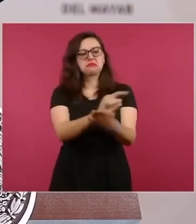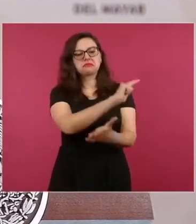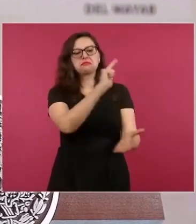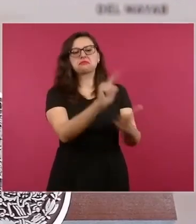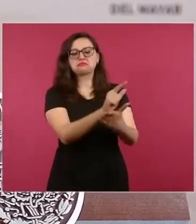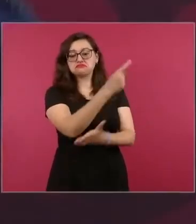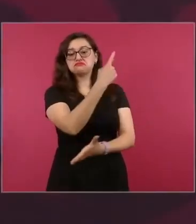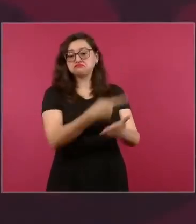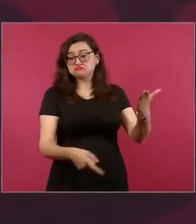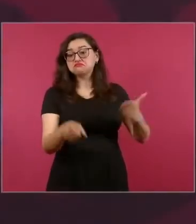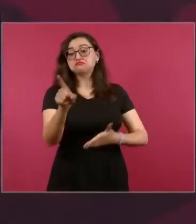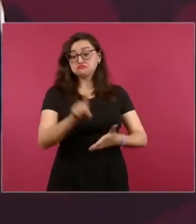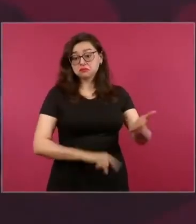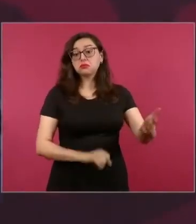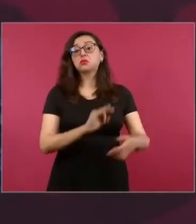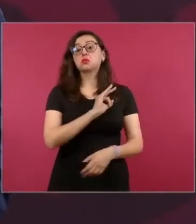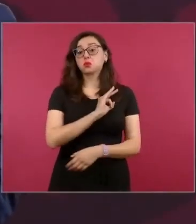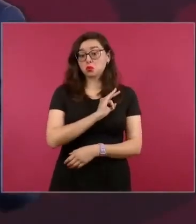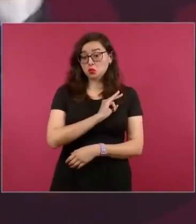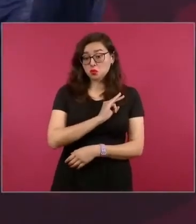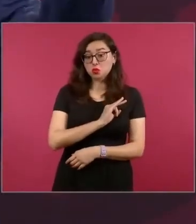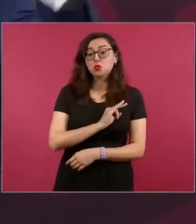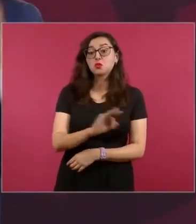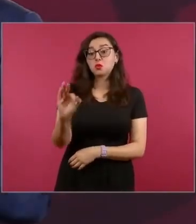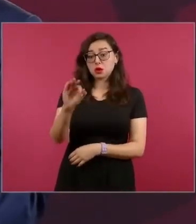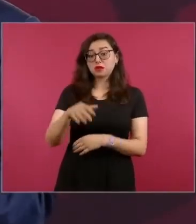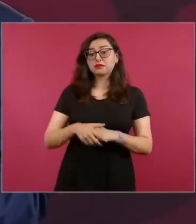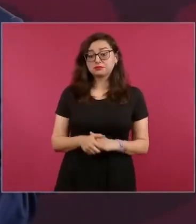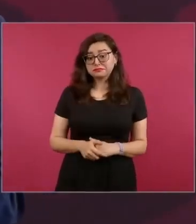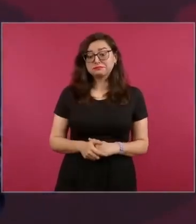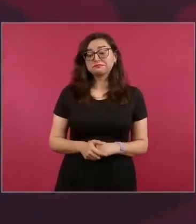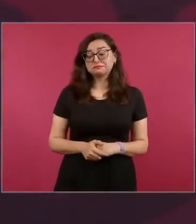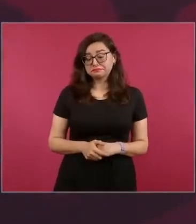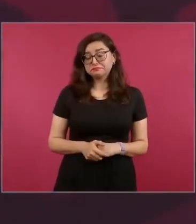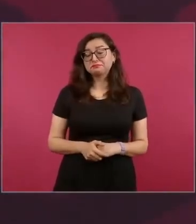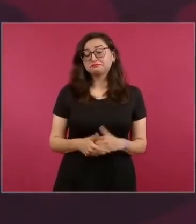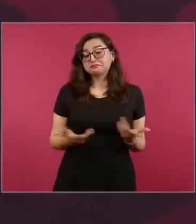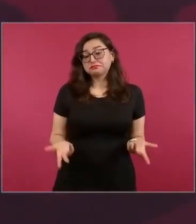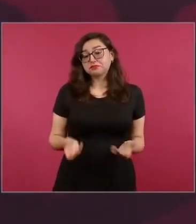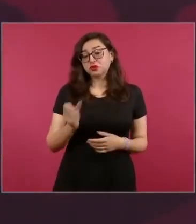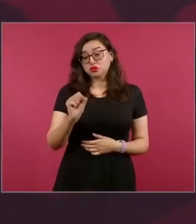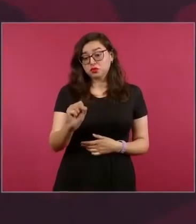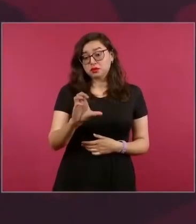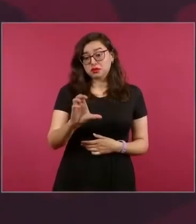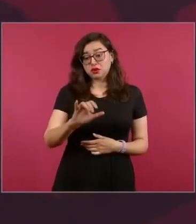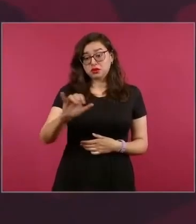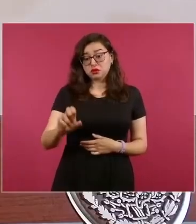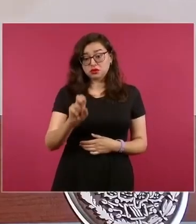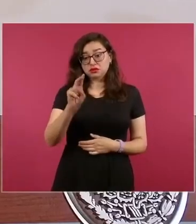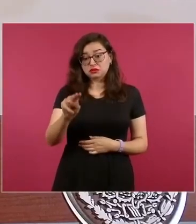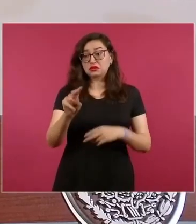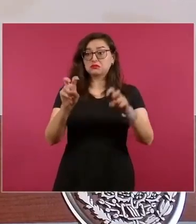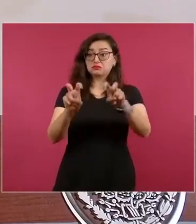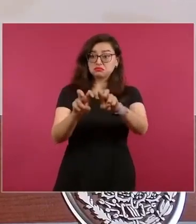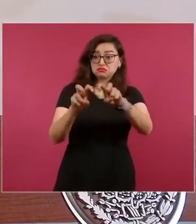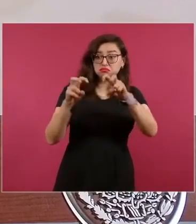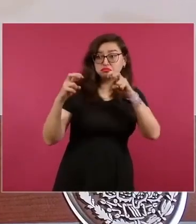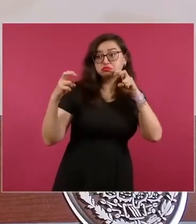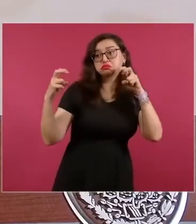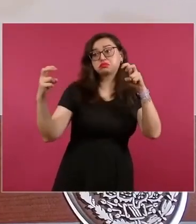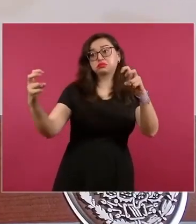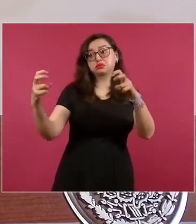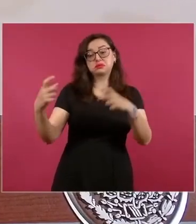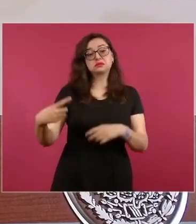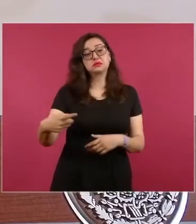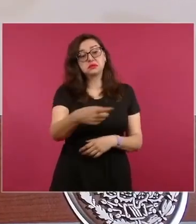porque la Suprema Corte y todo el Poder Judicial, con honrosas excepciones, están al